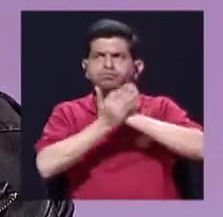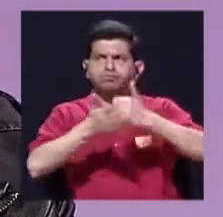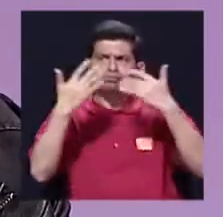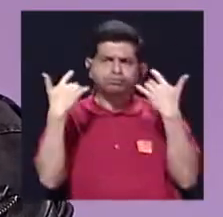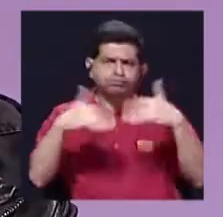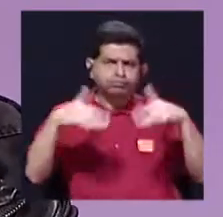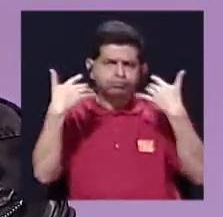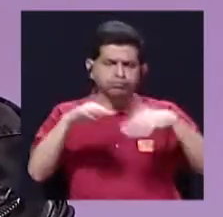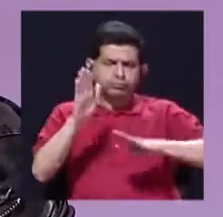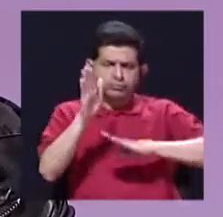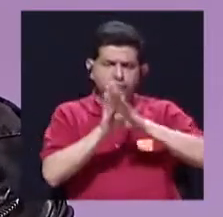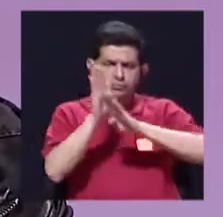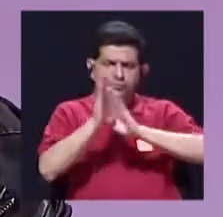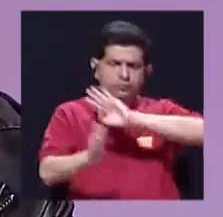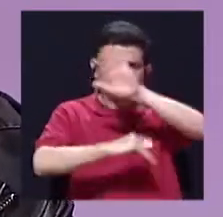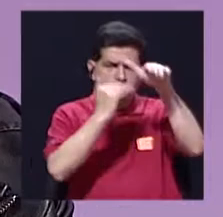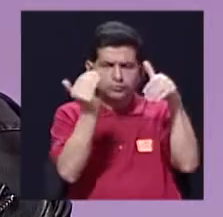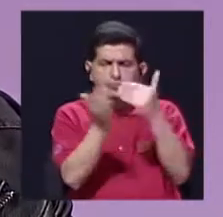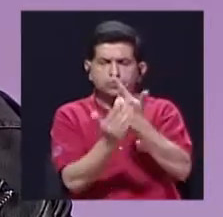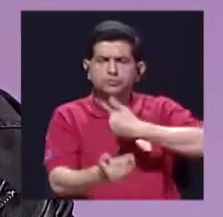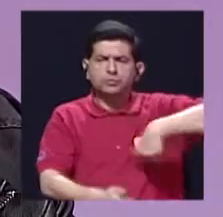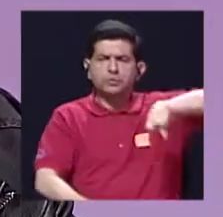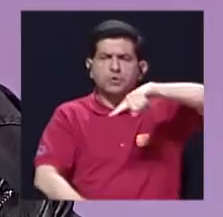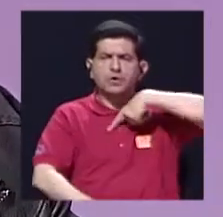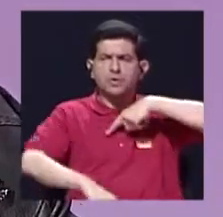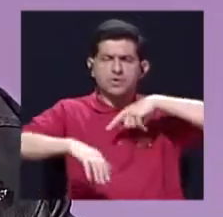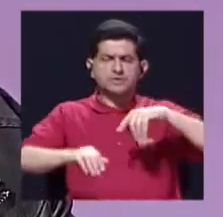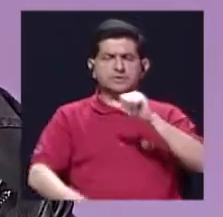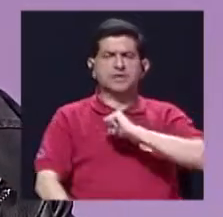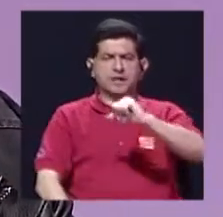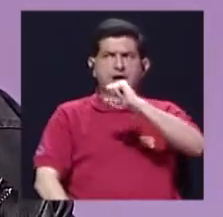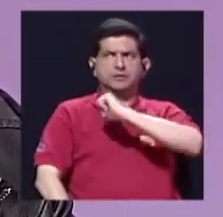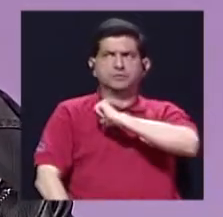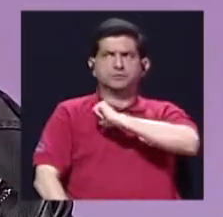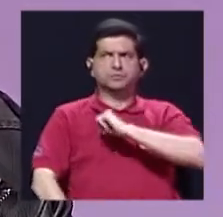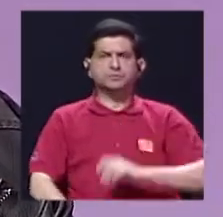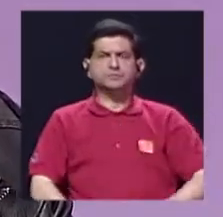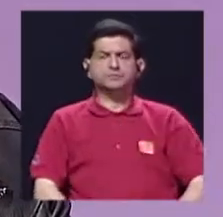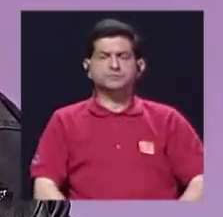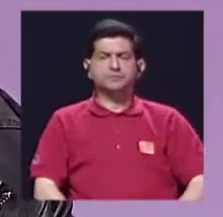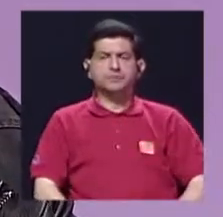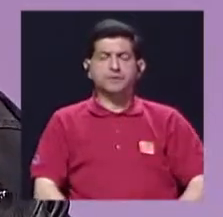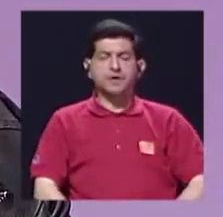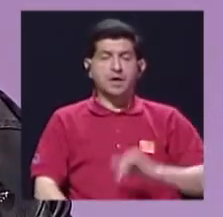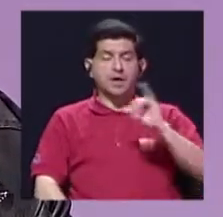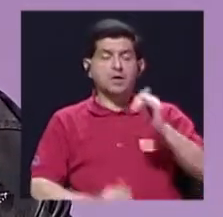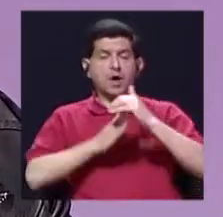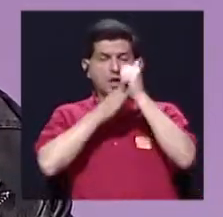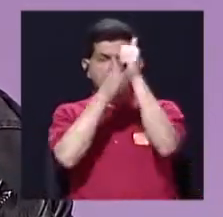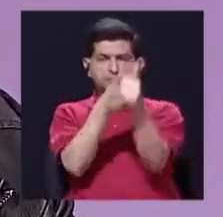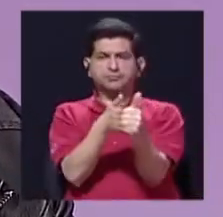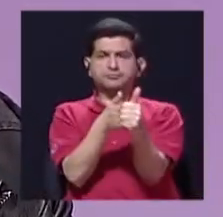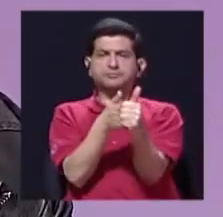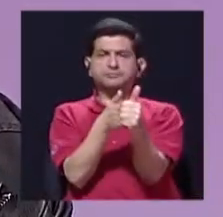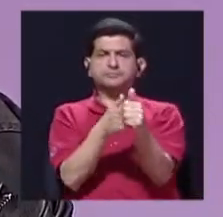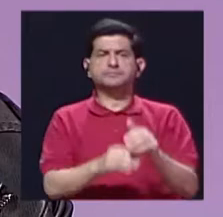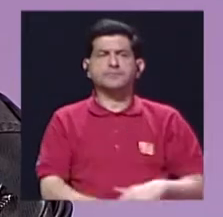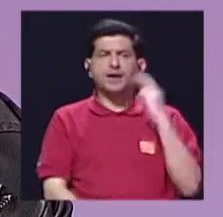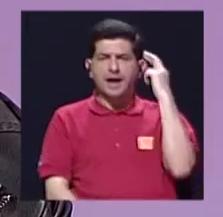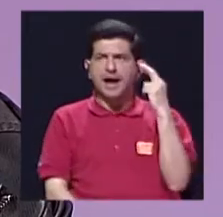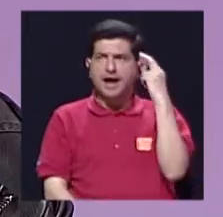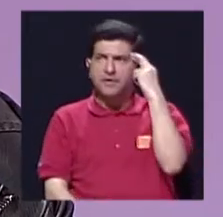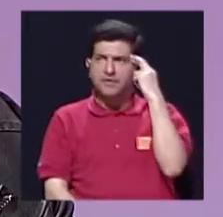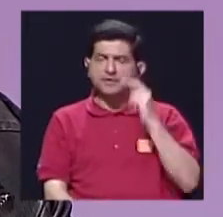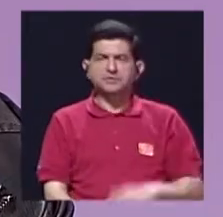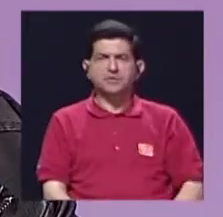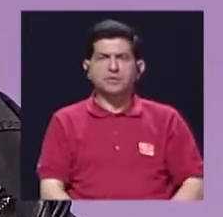a desarrollar todas nuestras actitudes y el liderazgo. A raíz de